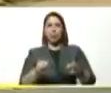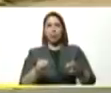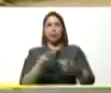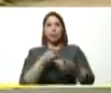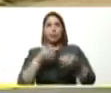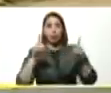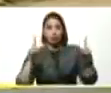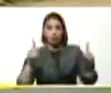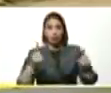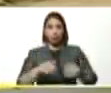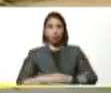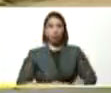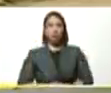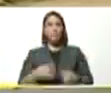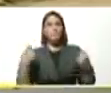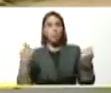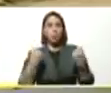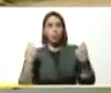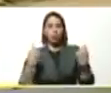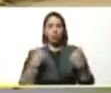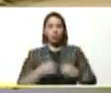democráticos, populares,